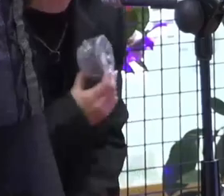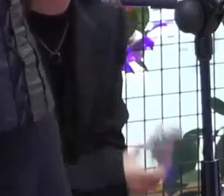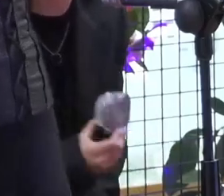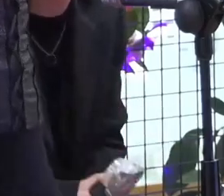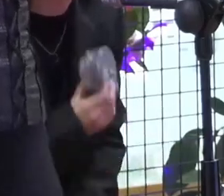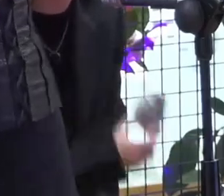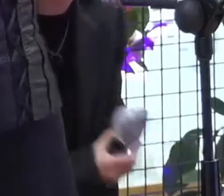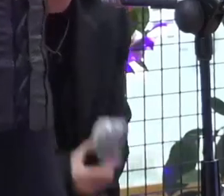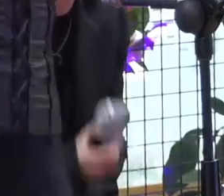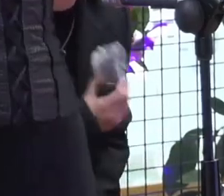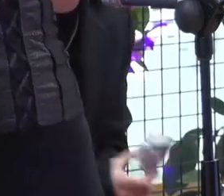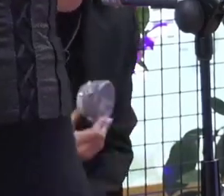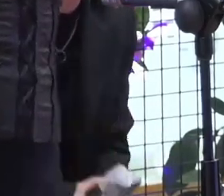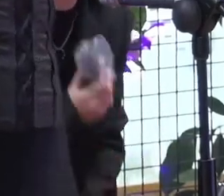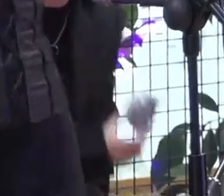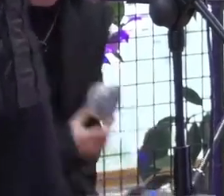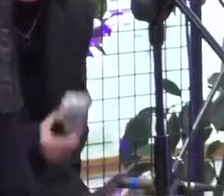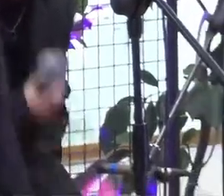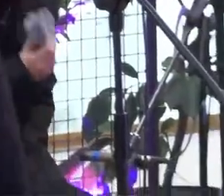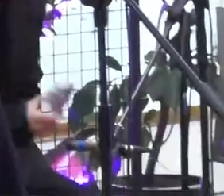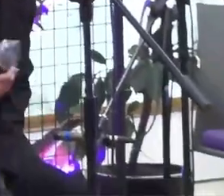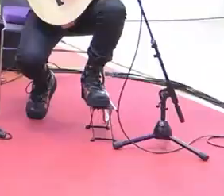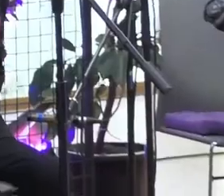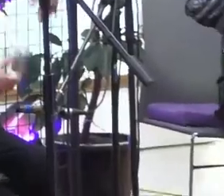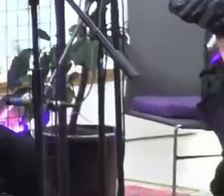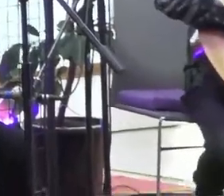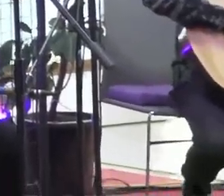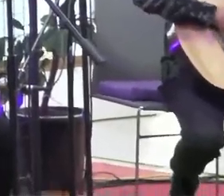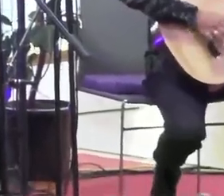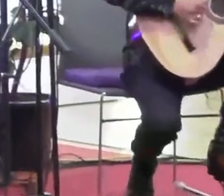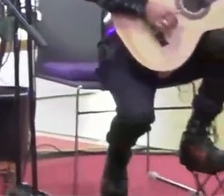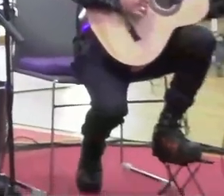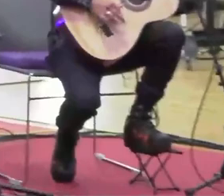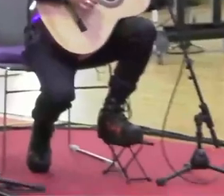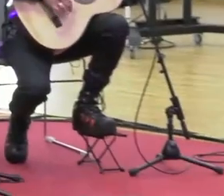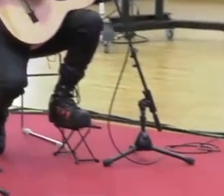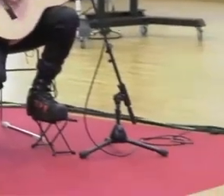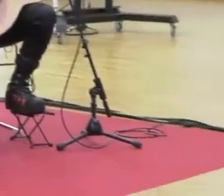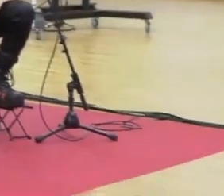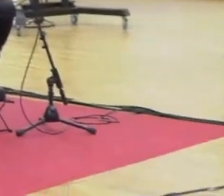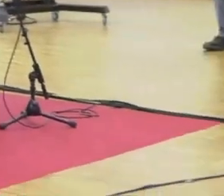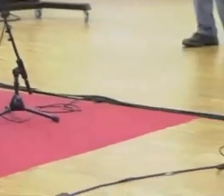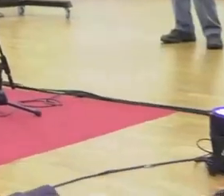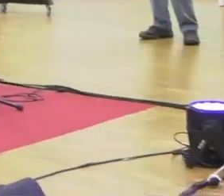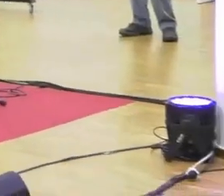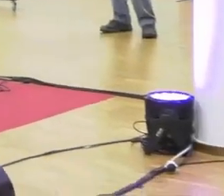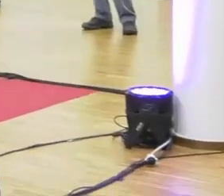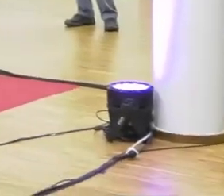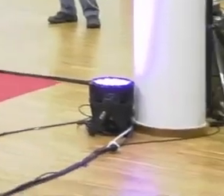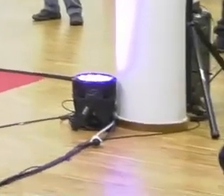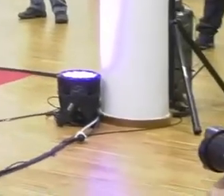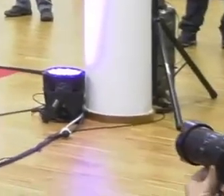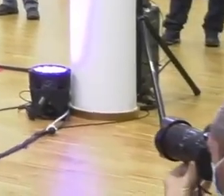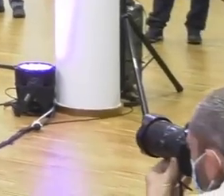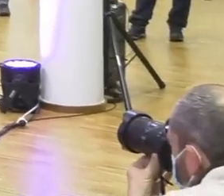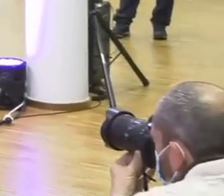mujer todo el sonido no creer todo menos a la mujer todo bien